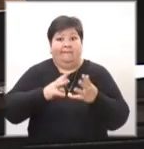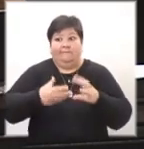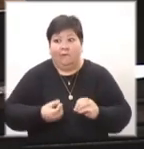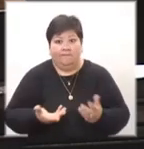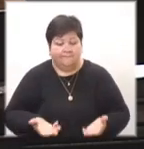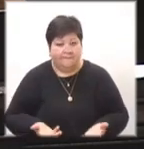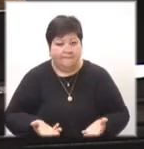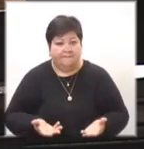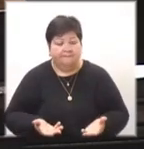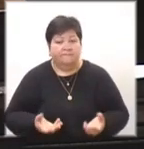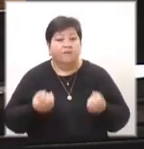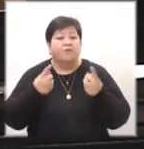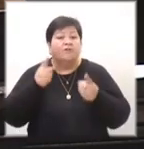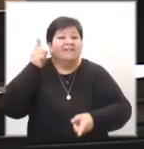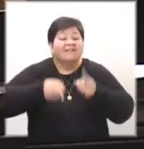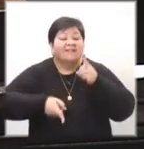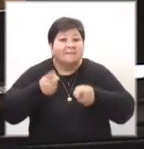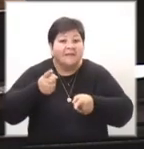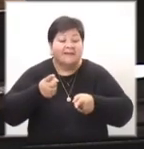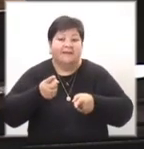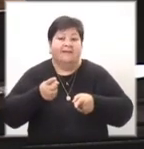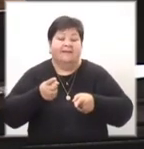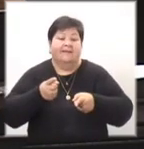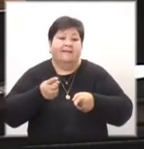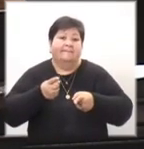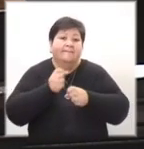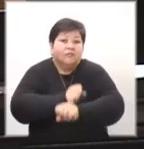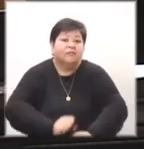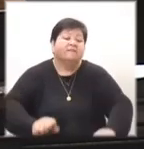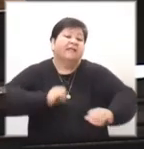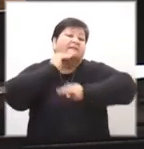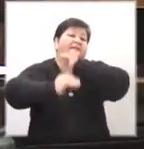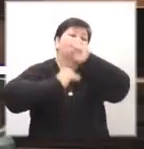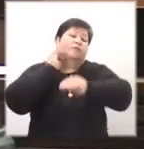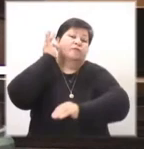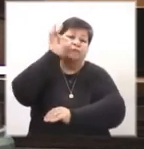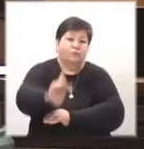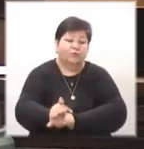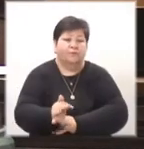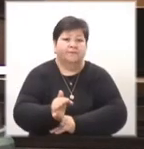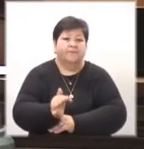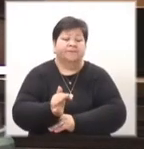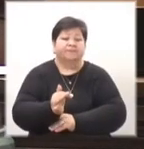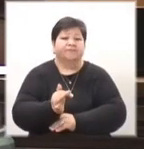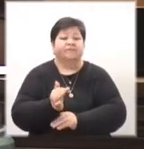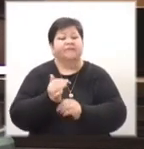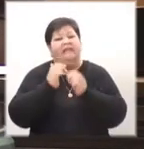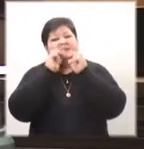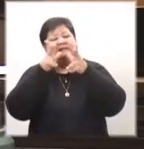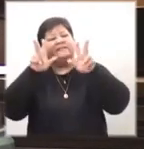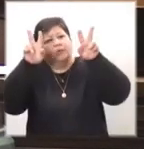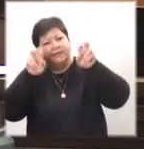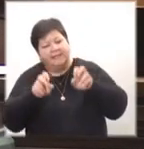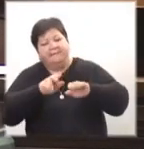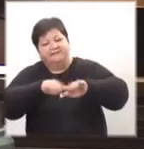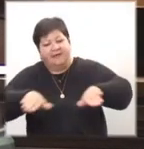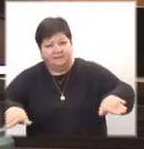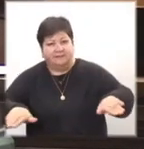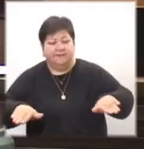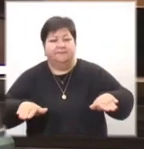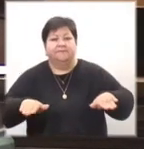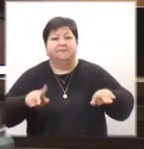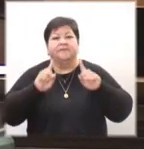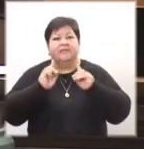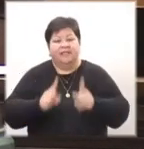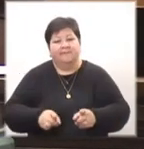tanto determinarán las posibilidades de desarrollo a futuro. Nos referimos a los temas referentes a la infancia, a la necesidad